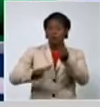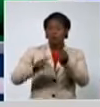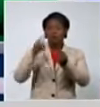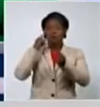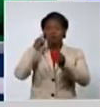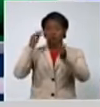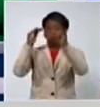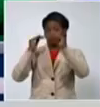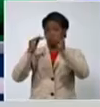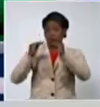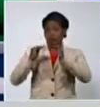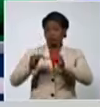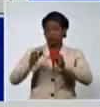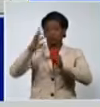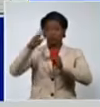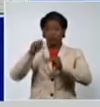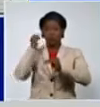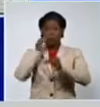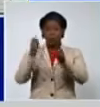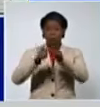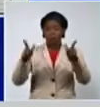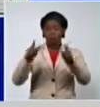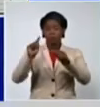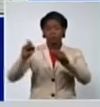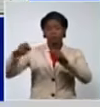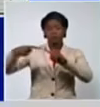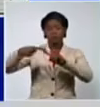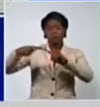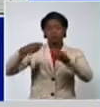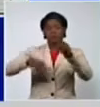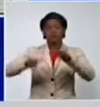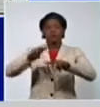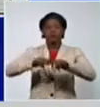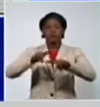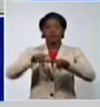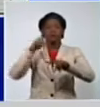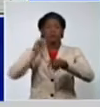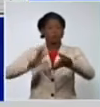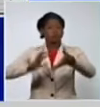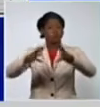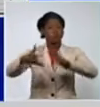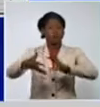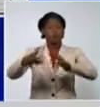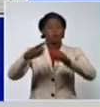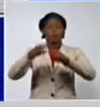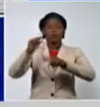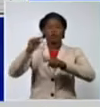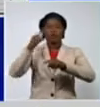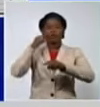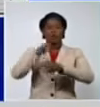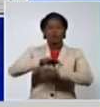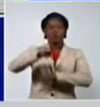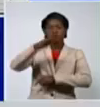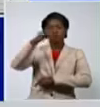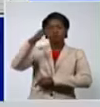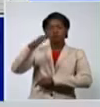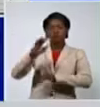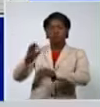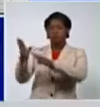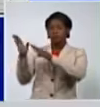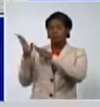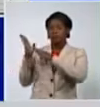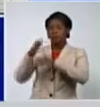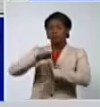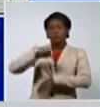está La Habana, que ustedes ven que ha ido disminuyendo los casos desde hace